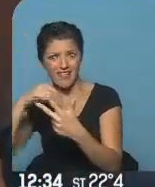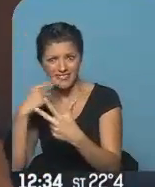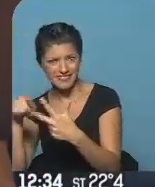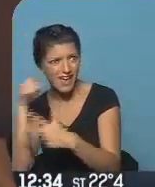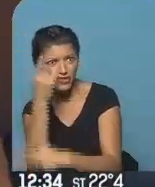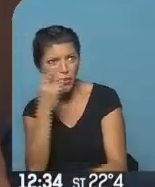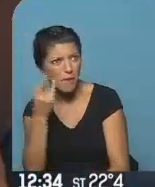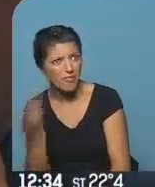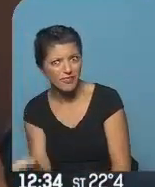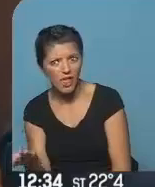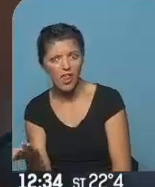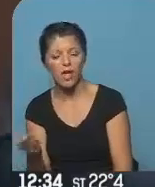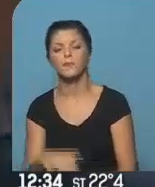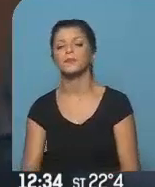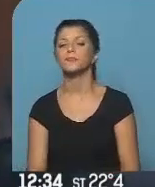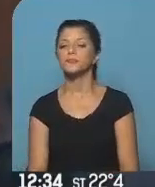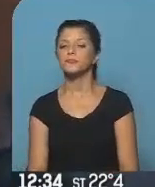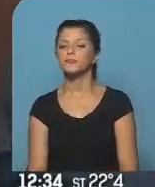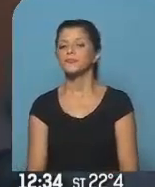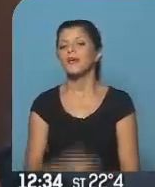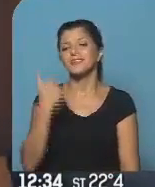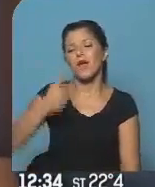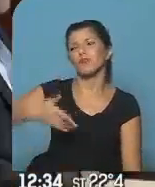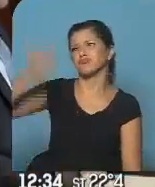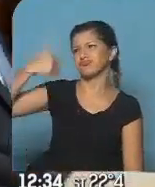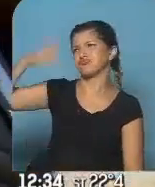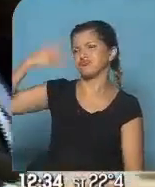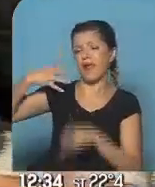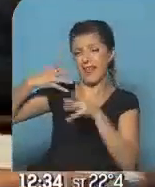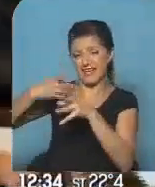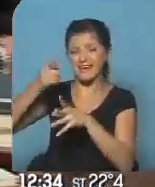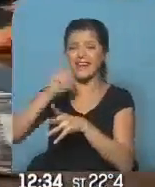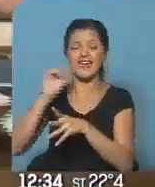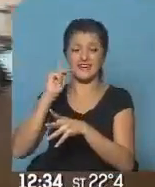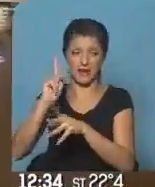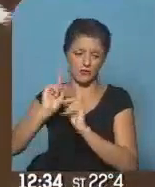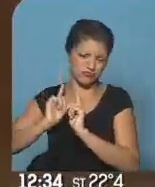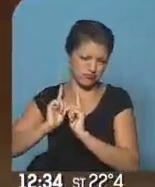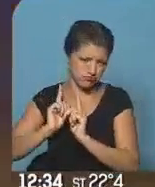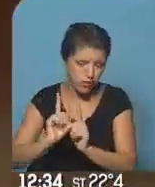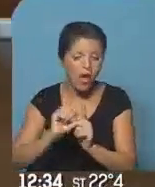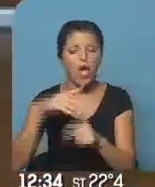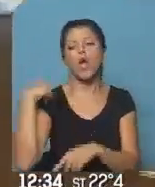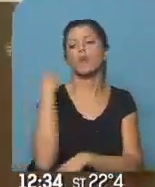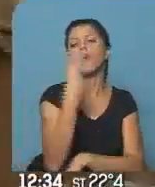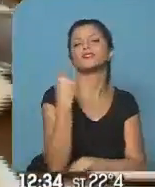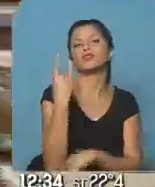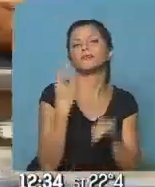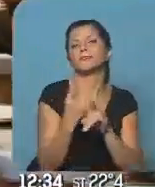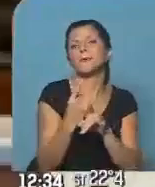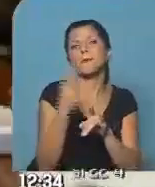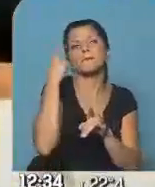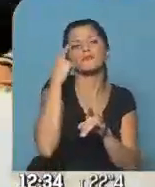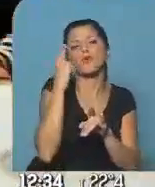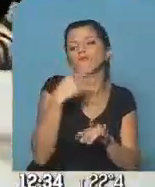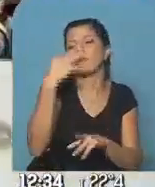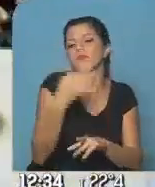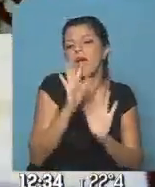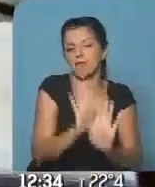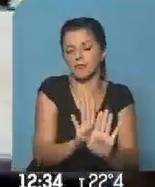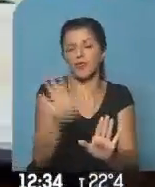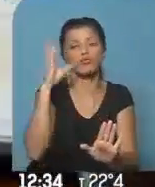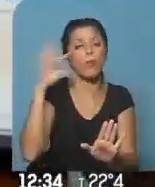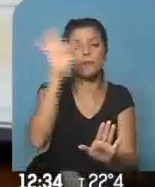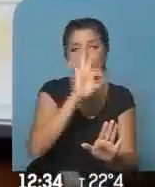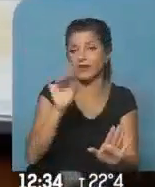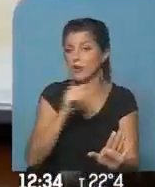Como viene ocurriendo sistemáticamente desde la guerra de Irak, Washington decidió actuar en base a sus presunciones, sin intervención del Consejo de